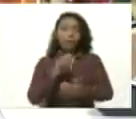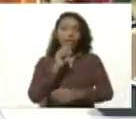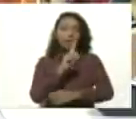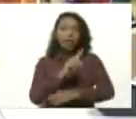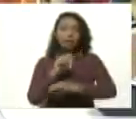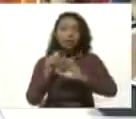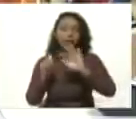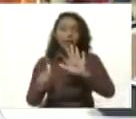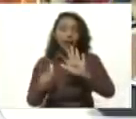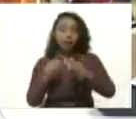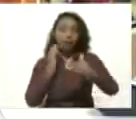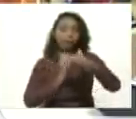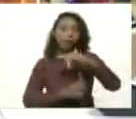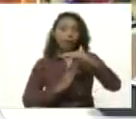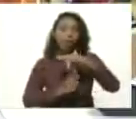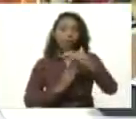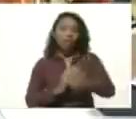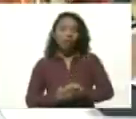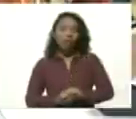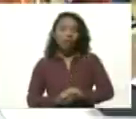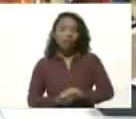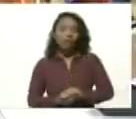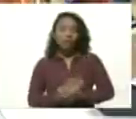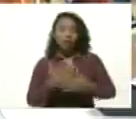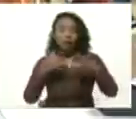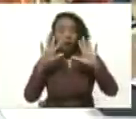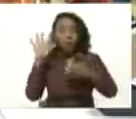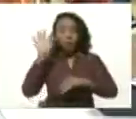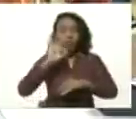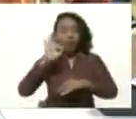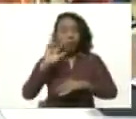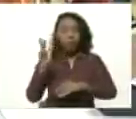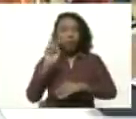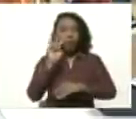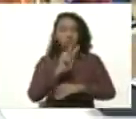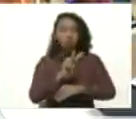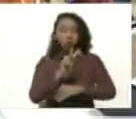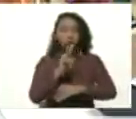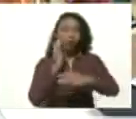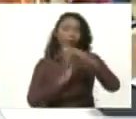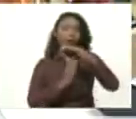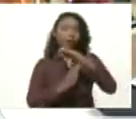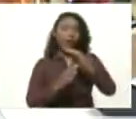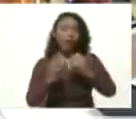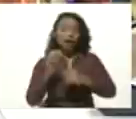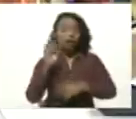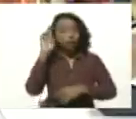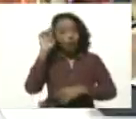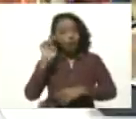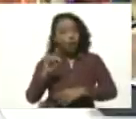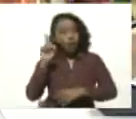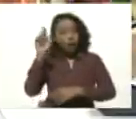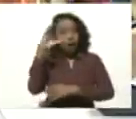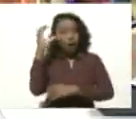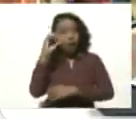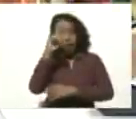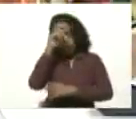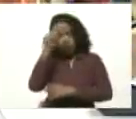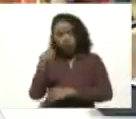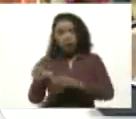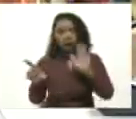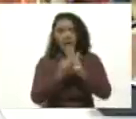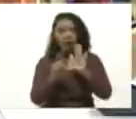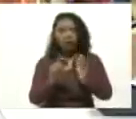2016 migrantes. A un promedio de 2 migrantes por día en Colombia, reconocido